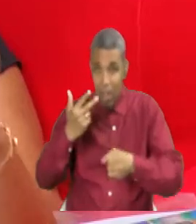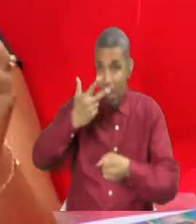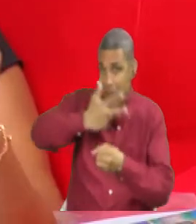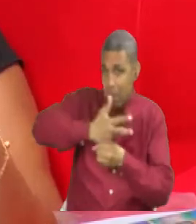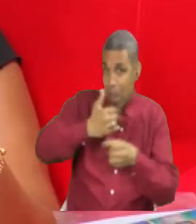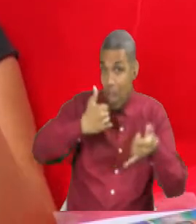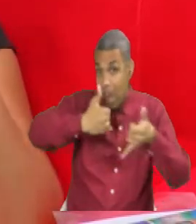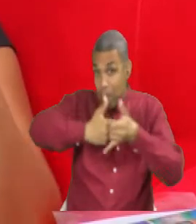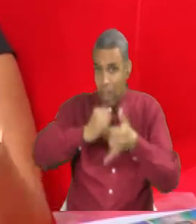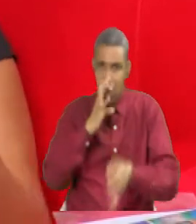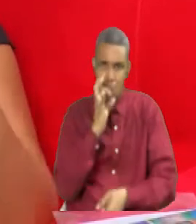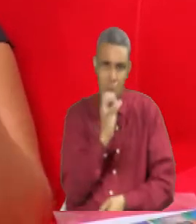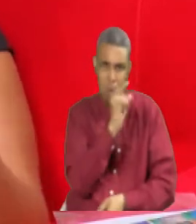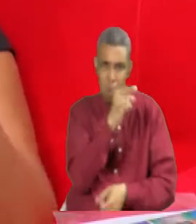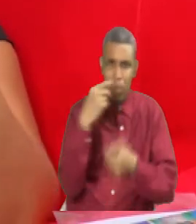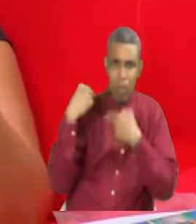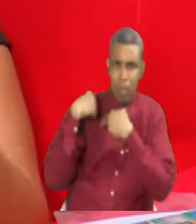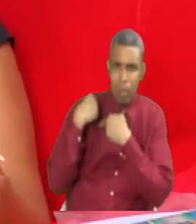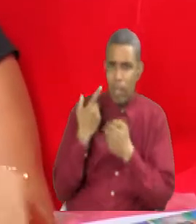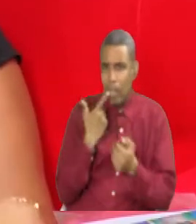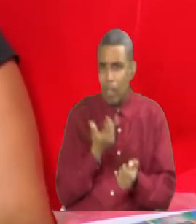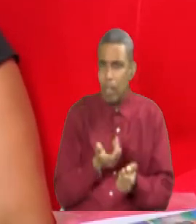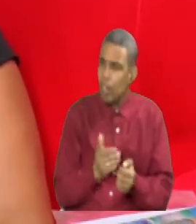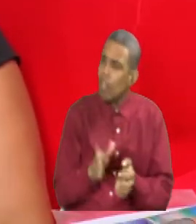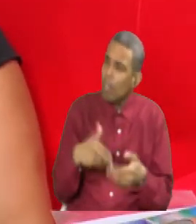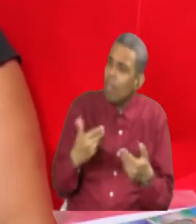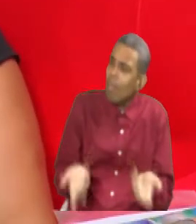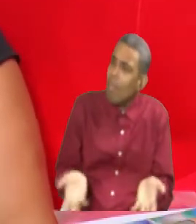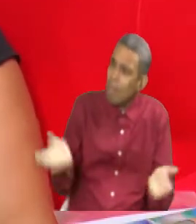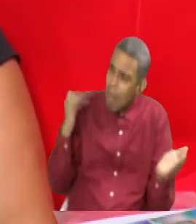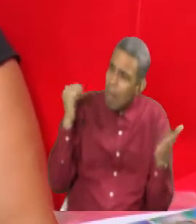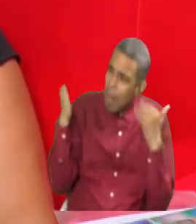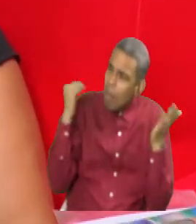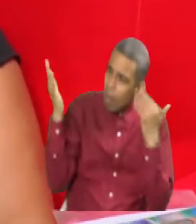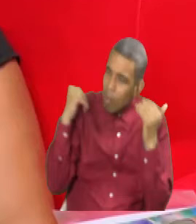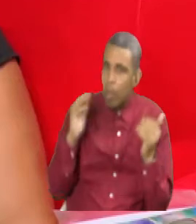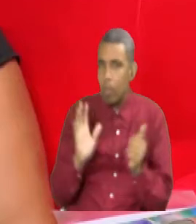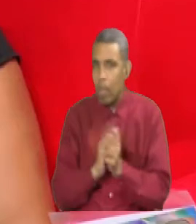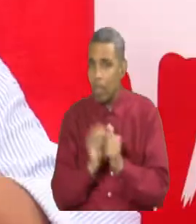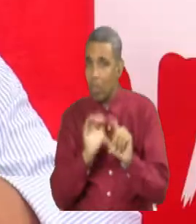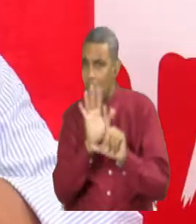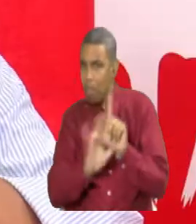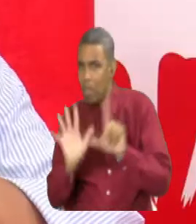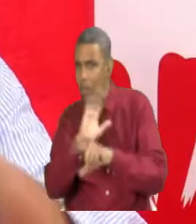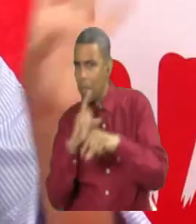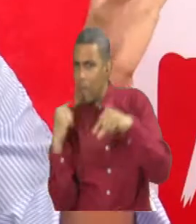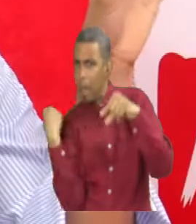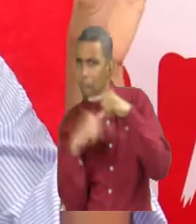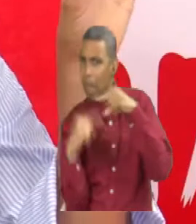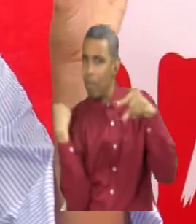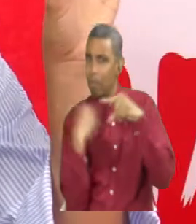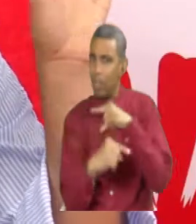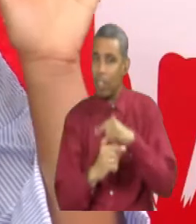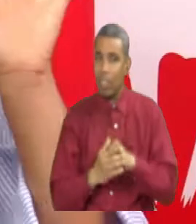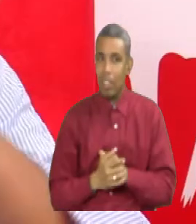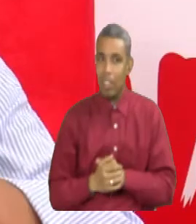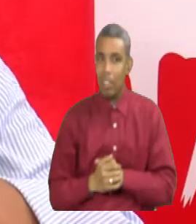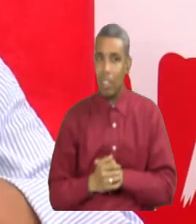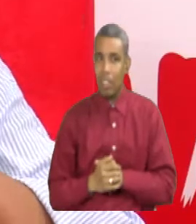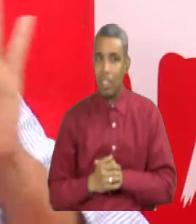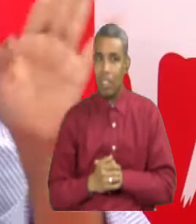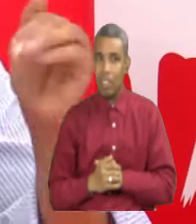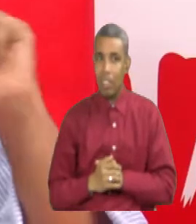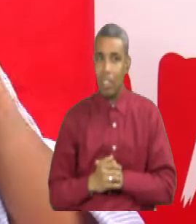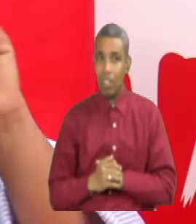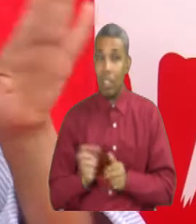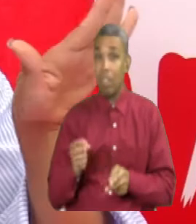información. Y todo el tiempo está pidiéndonos. Bueno, entonces nosotros nos imaginamos que dentro de poco Sandra ya se nos internacionaliza, se